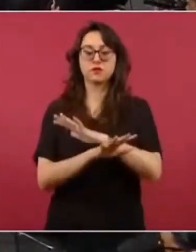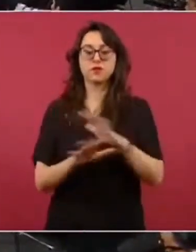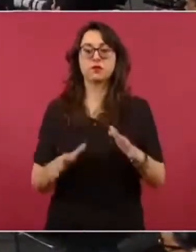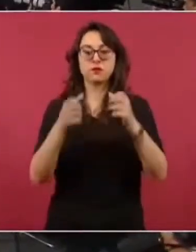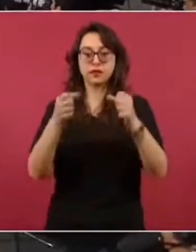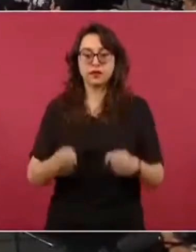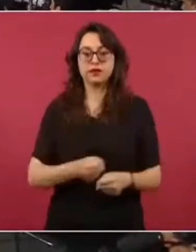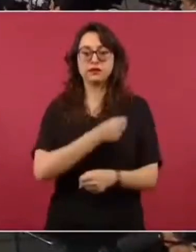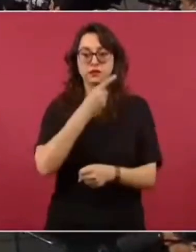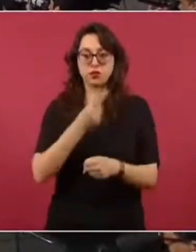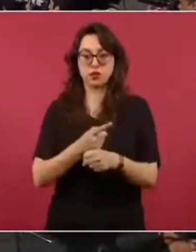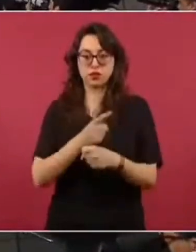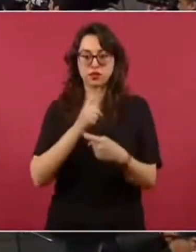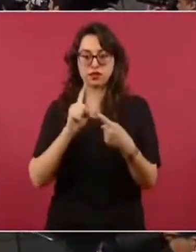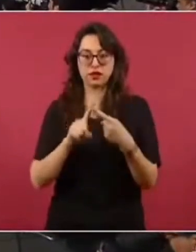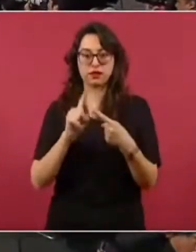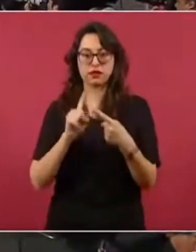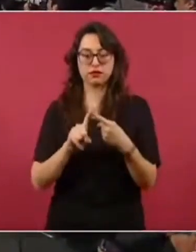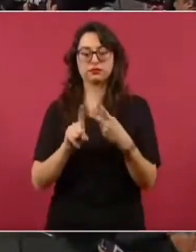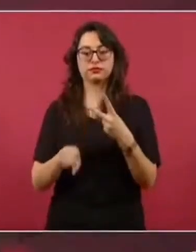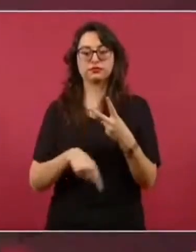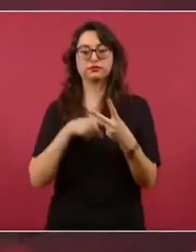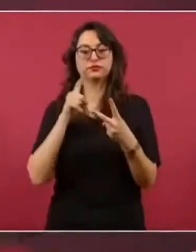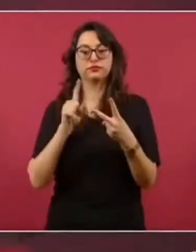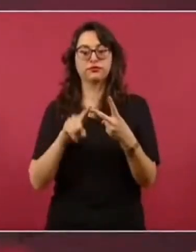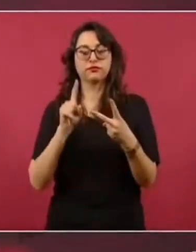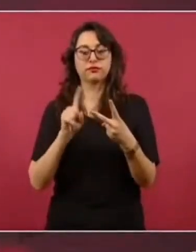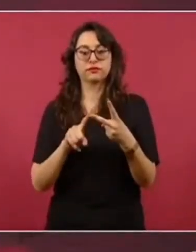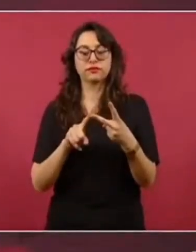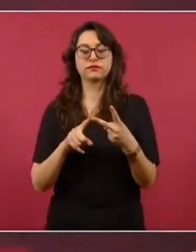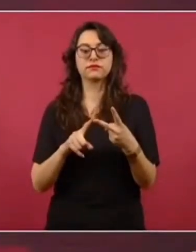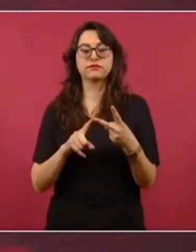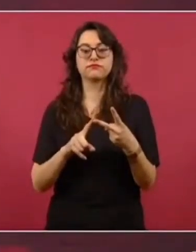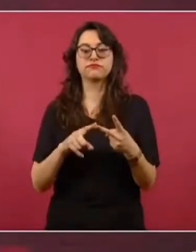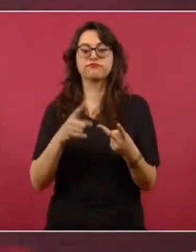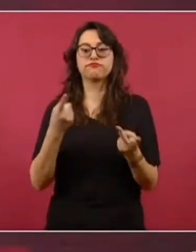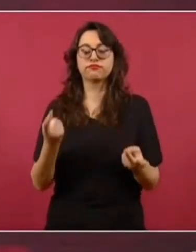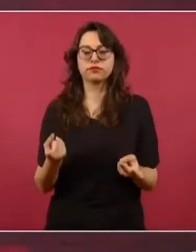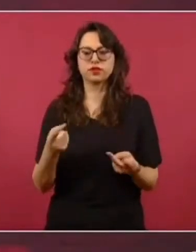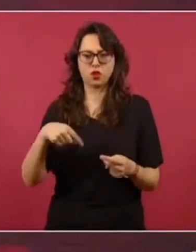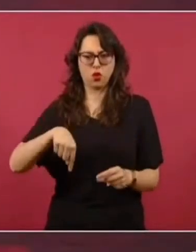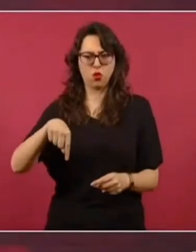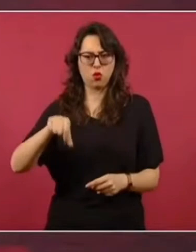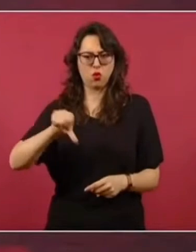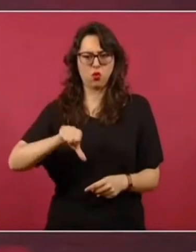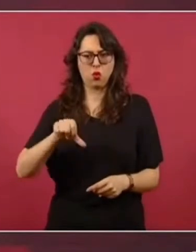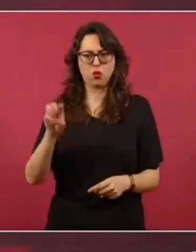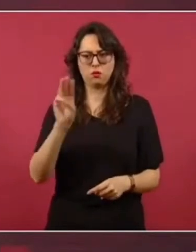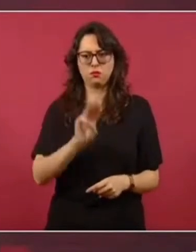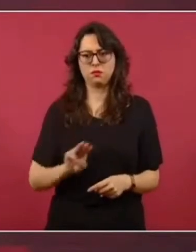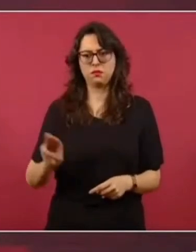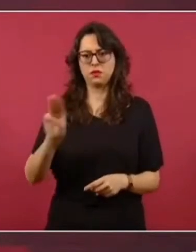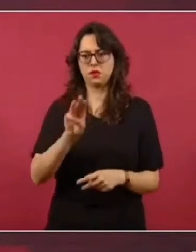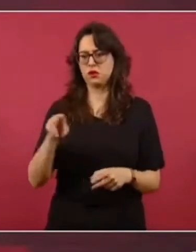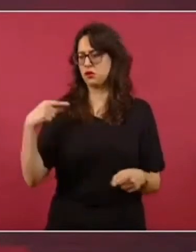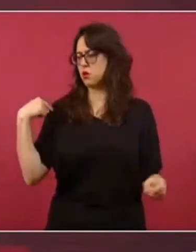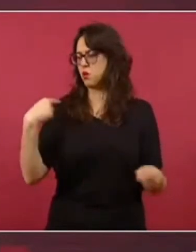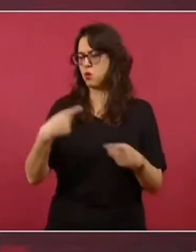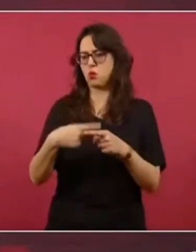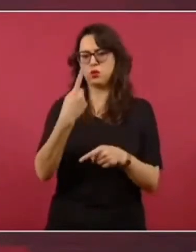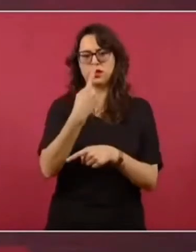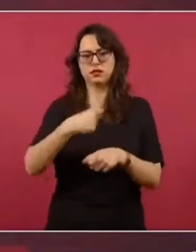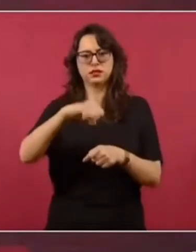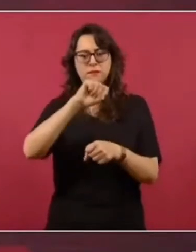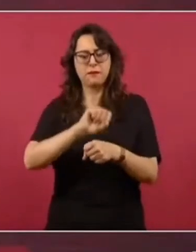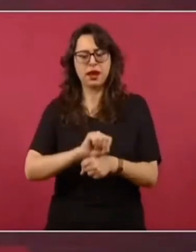y luego el quién es quién en las mentiras de la semana.